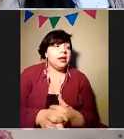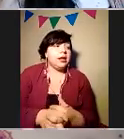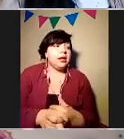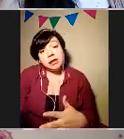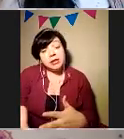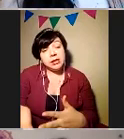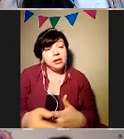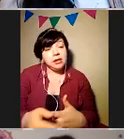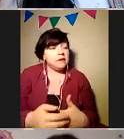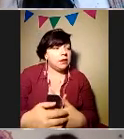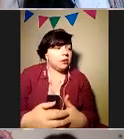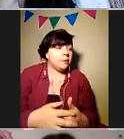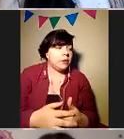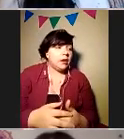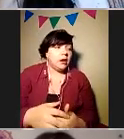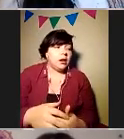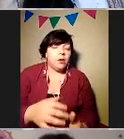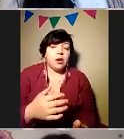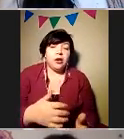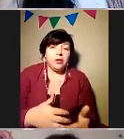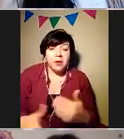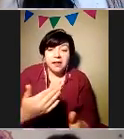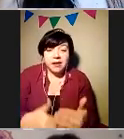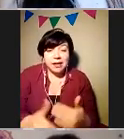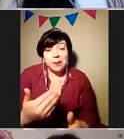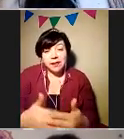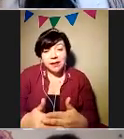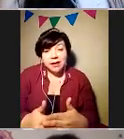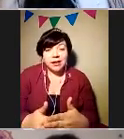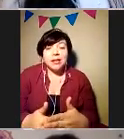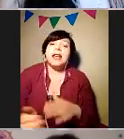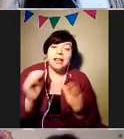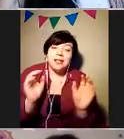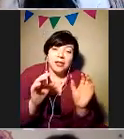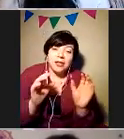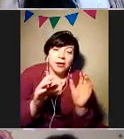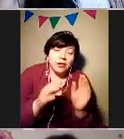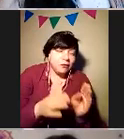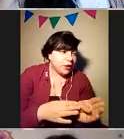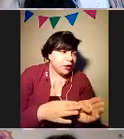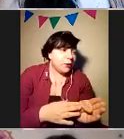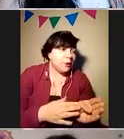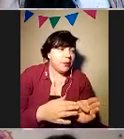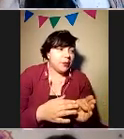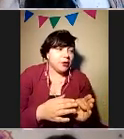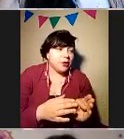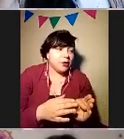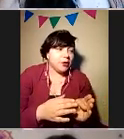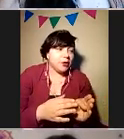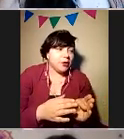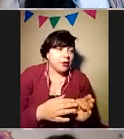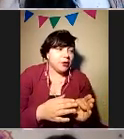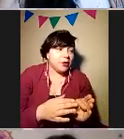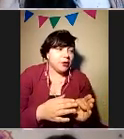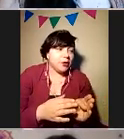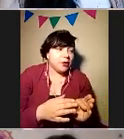resto de las redes sociales, si es que actualmente se están llevando. Luego prueban y aprenden, y aquí es donde los influencers ocupan un